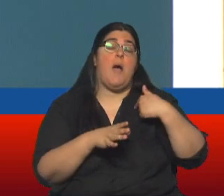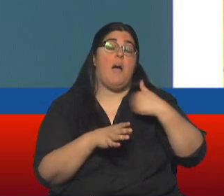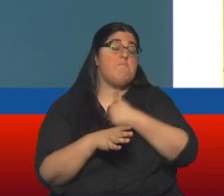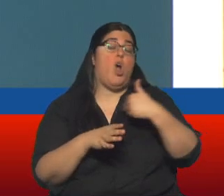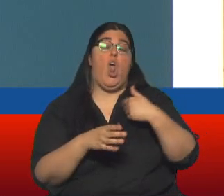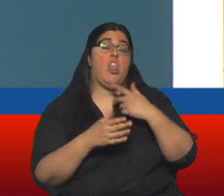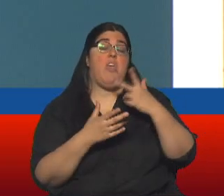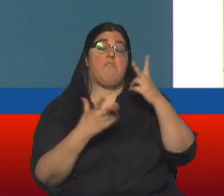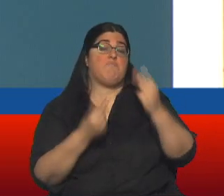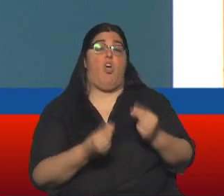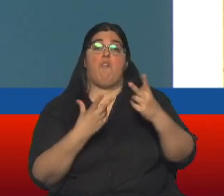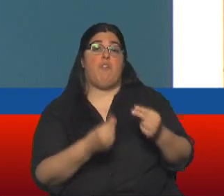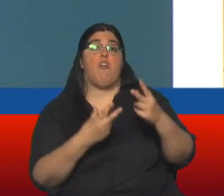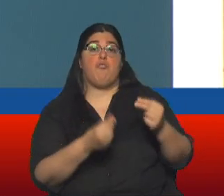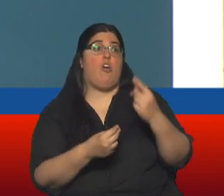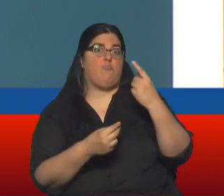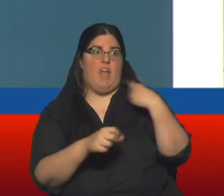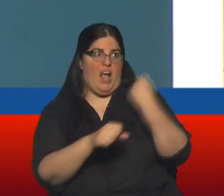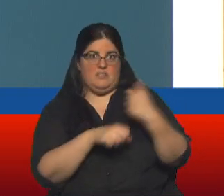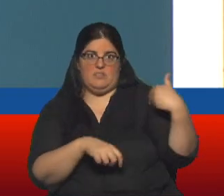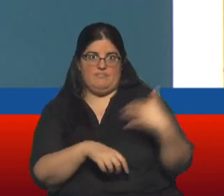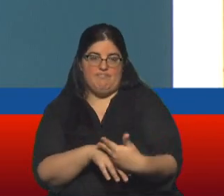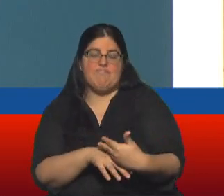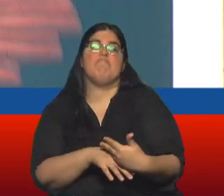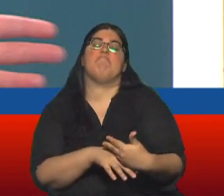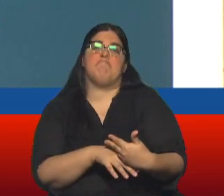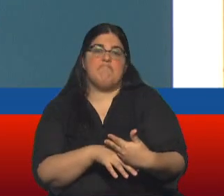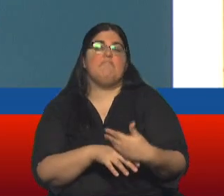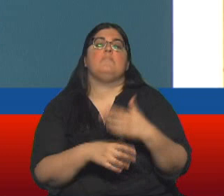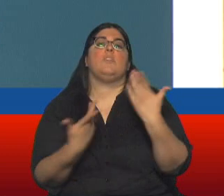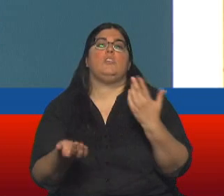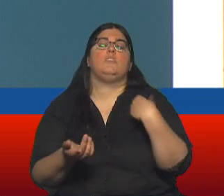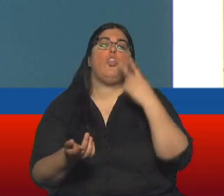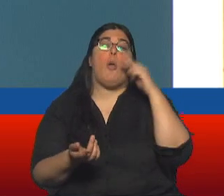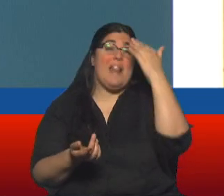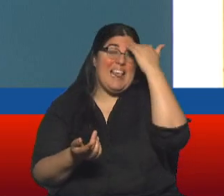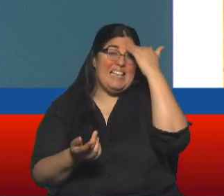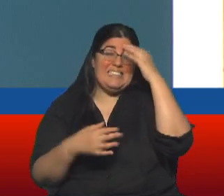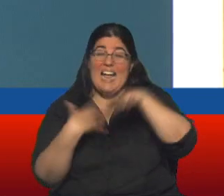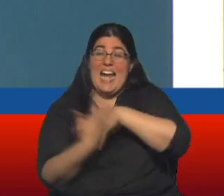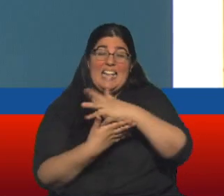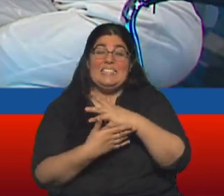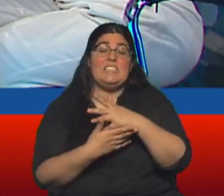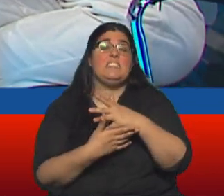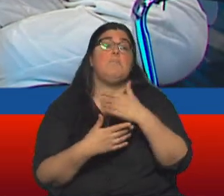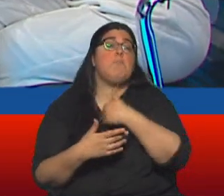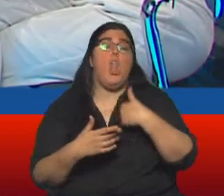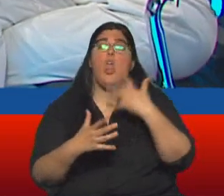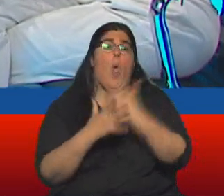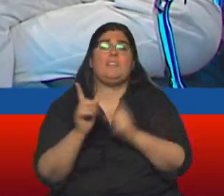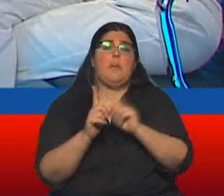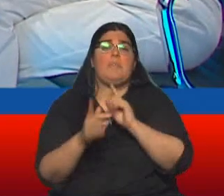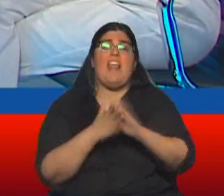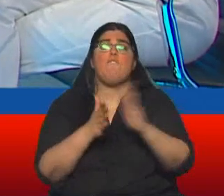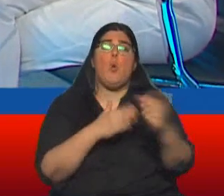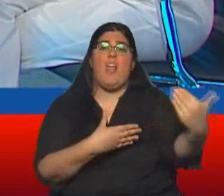migratoria, pero hoy también lo sigue haciendo. Entonces, en el medio de la crisis en 2015, Polonia no aceptó a un solo refugiado. Hoy, que tienen